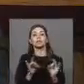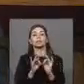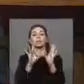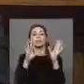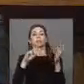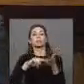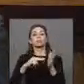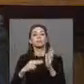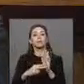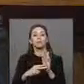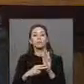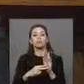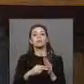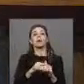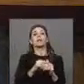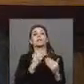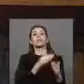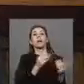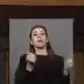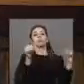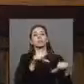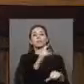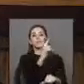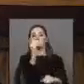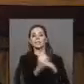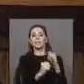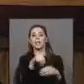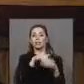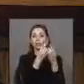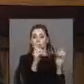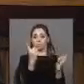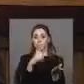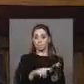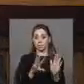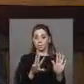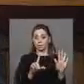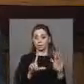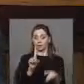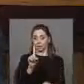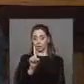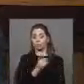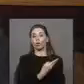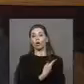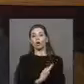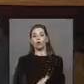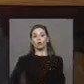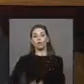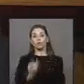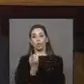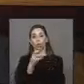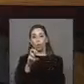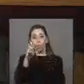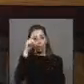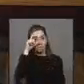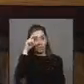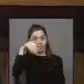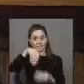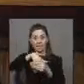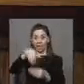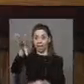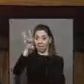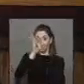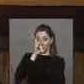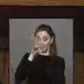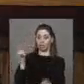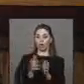colapso de su centenaria democracia. Llegado en el año 71, con el gobierno popular, dialecto y en funciones, su